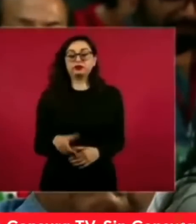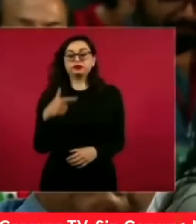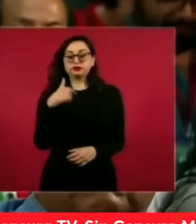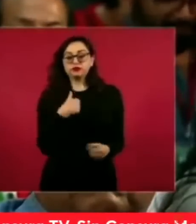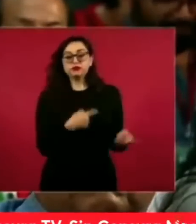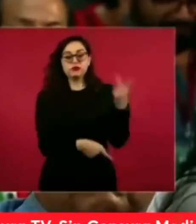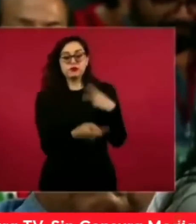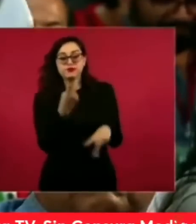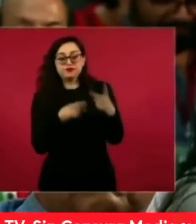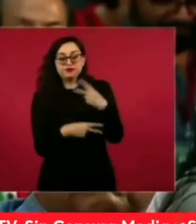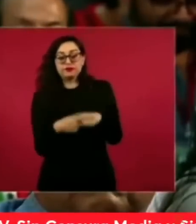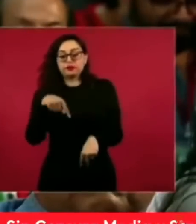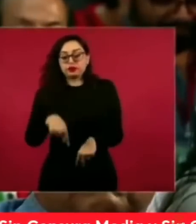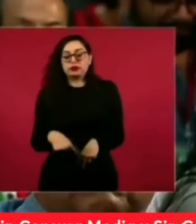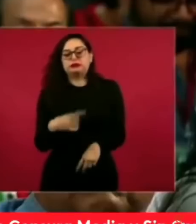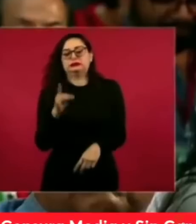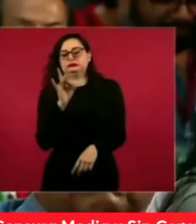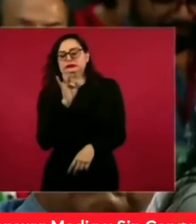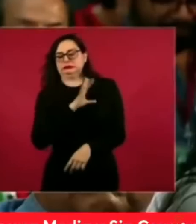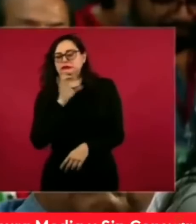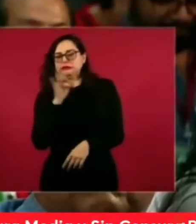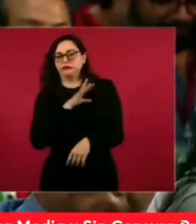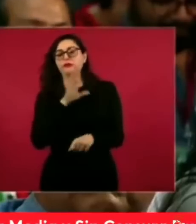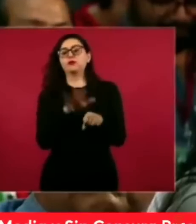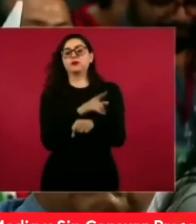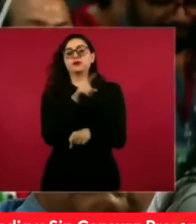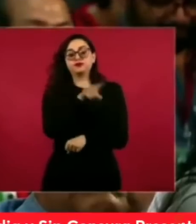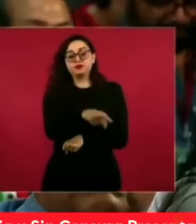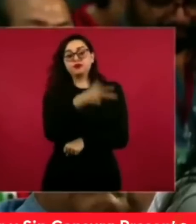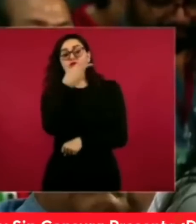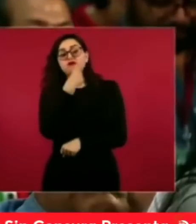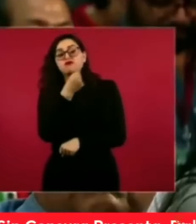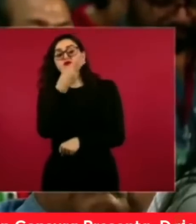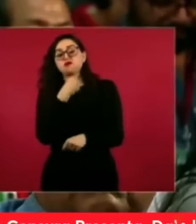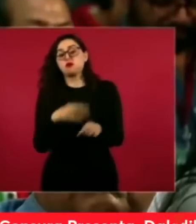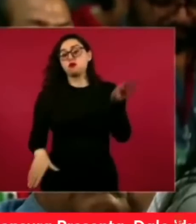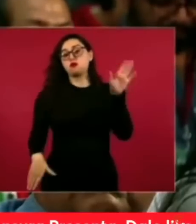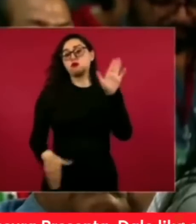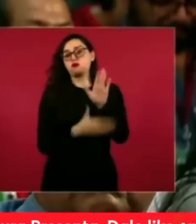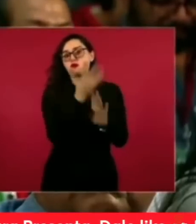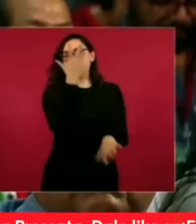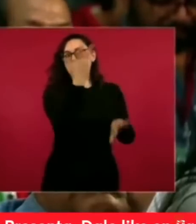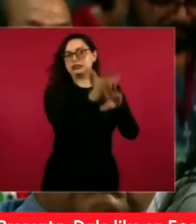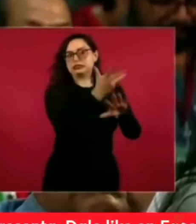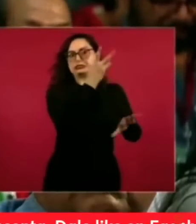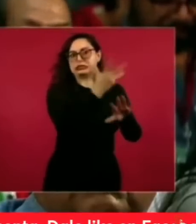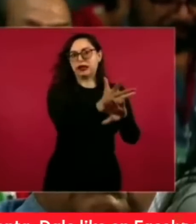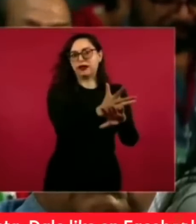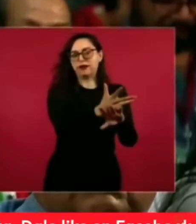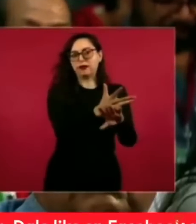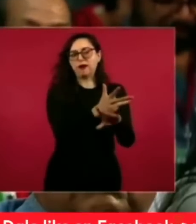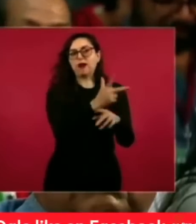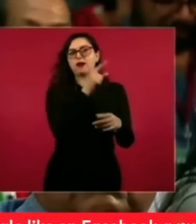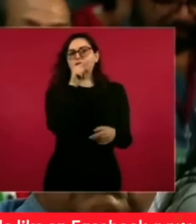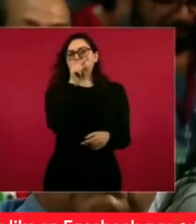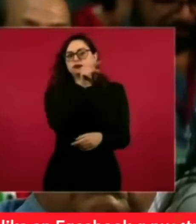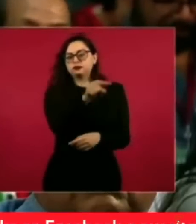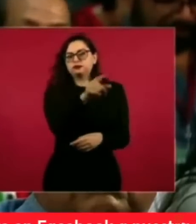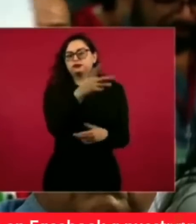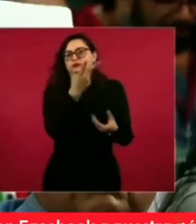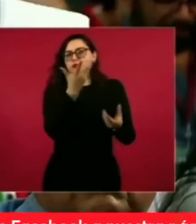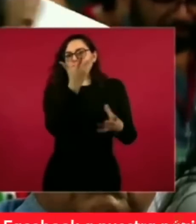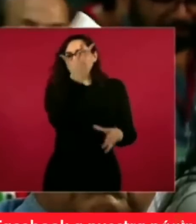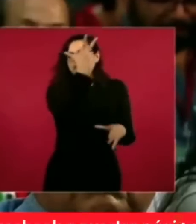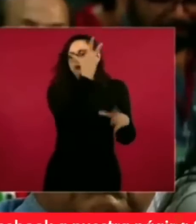nacionalidad, se fue a los Estados Unidos una semana antes de entregar el poder al gobernador Américo Villarreal Anaya, y el señor